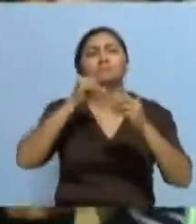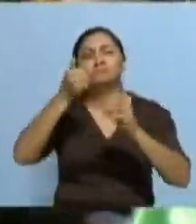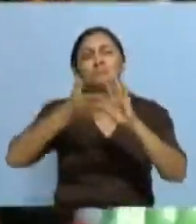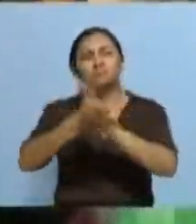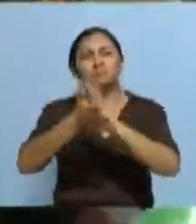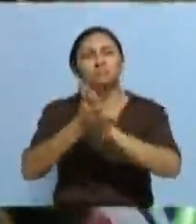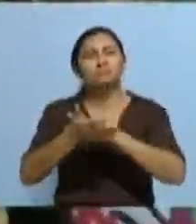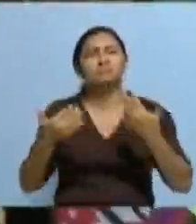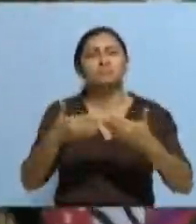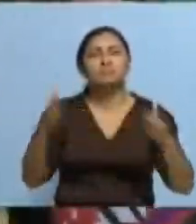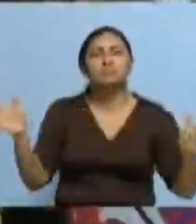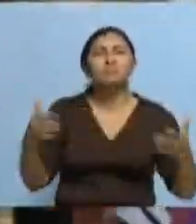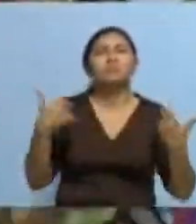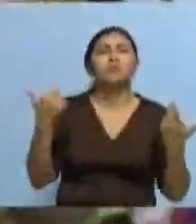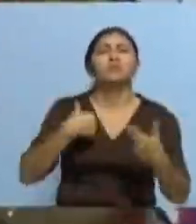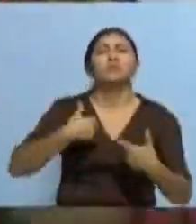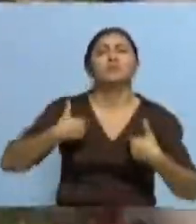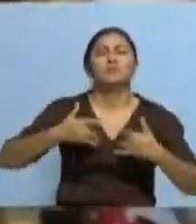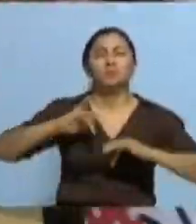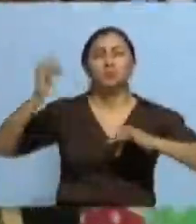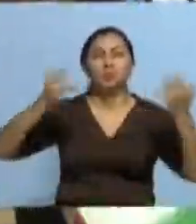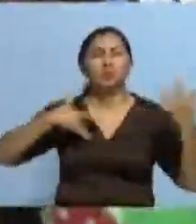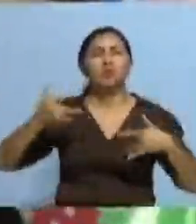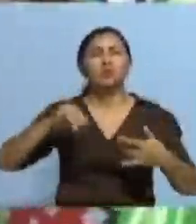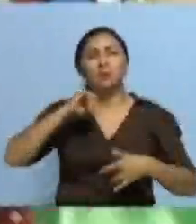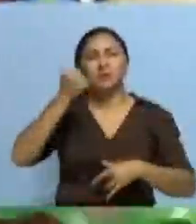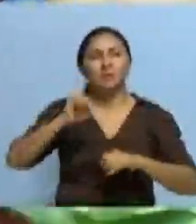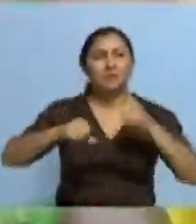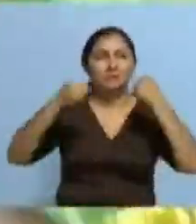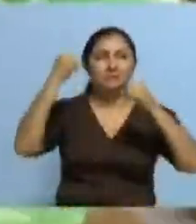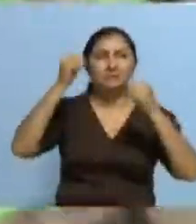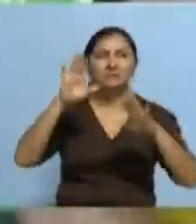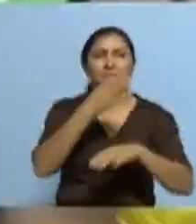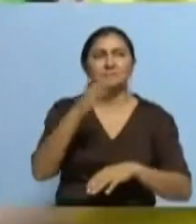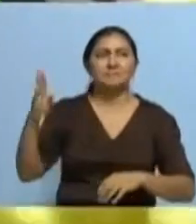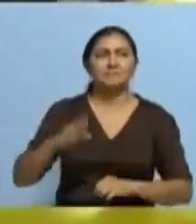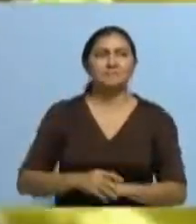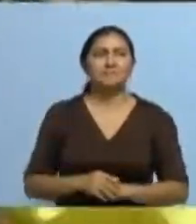la 44 es nuestra Guacherna del Carnaval de Barranquilla.